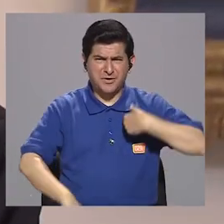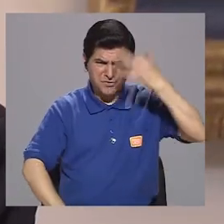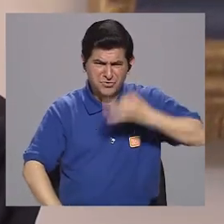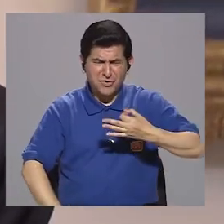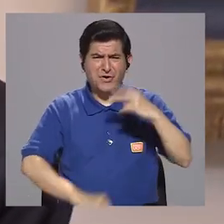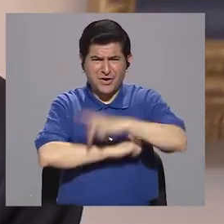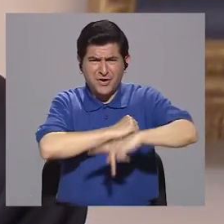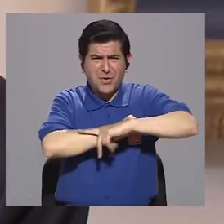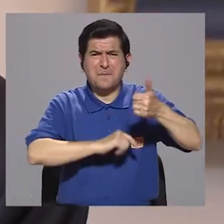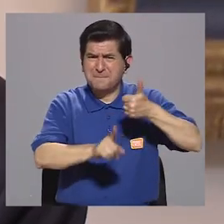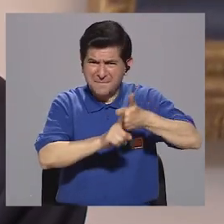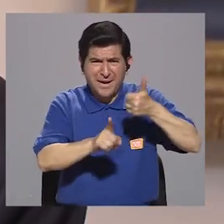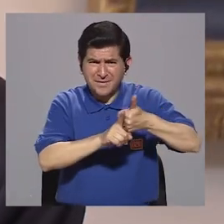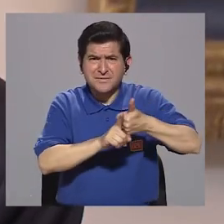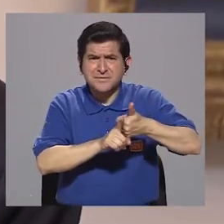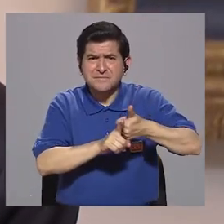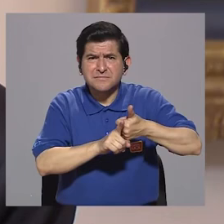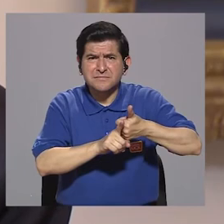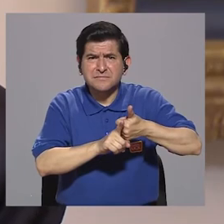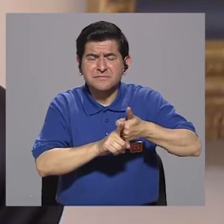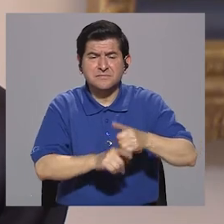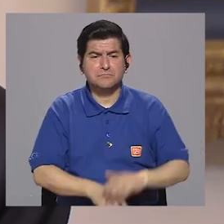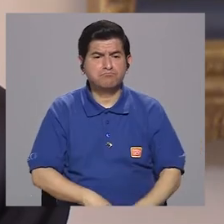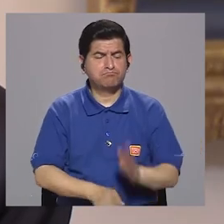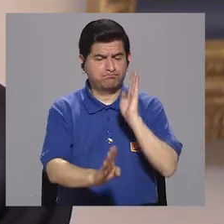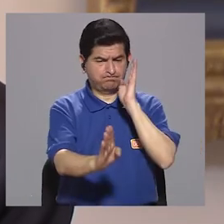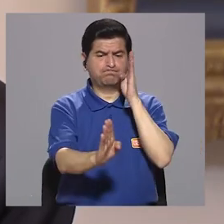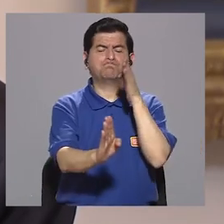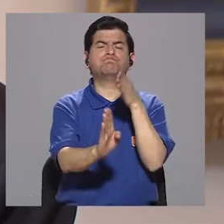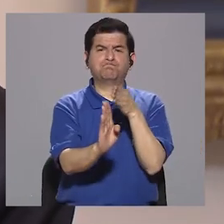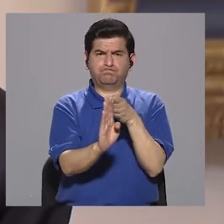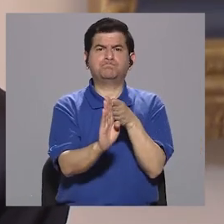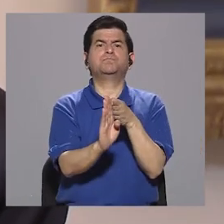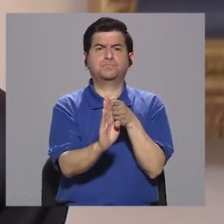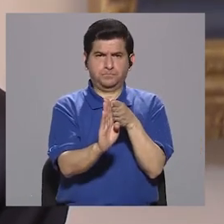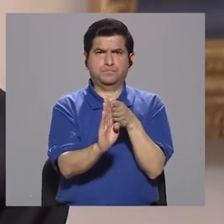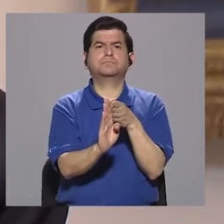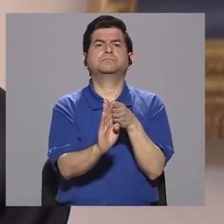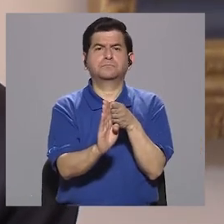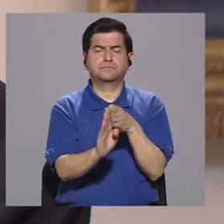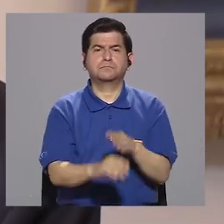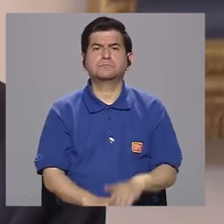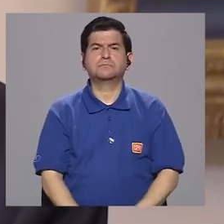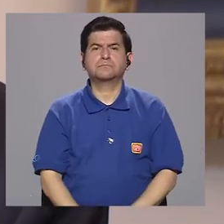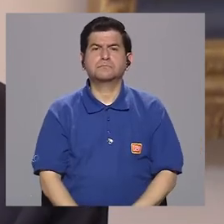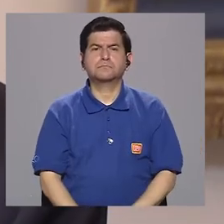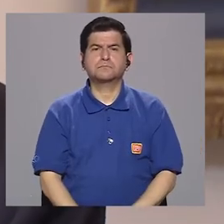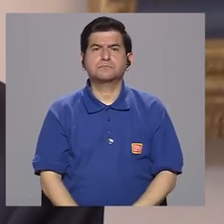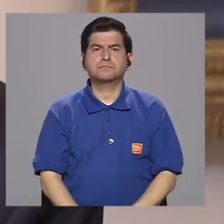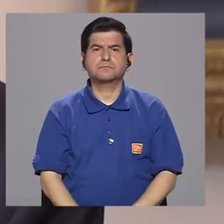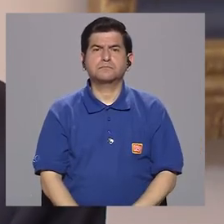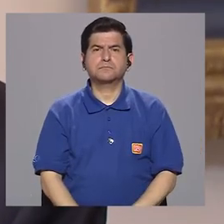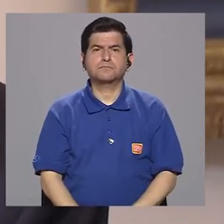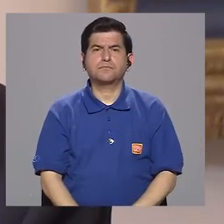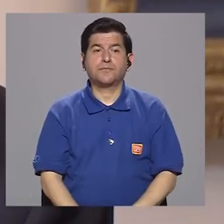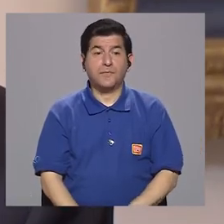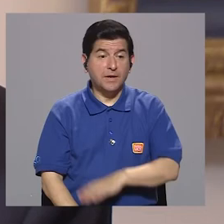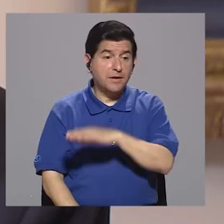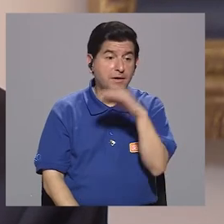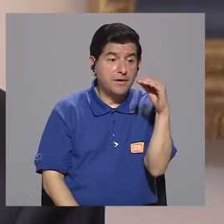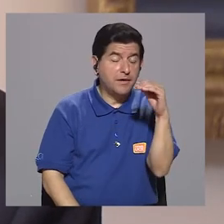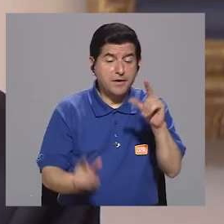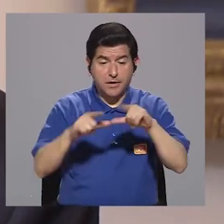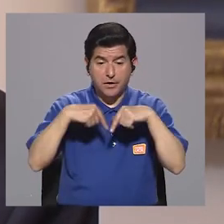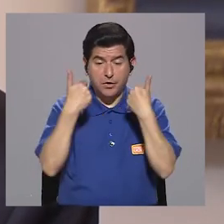que el país como tal ha sido leal y por lo menos cuando las